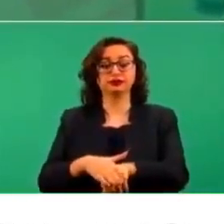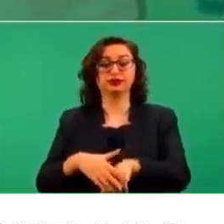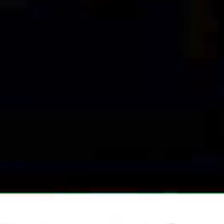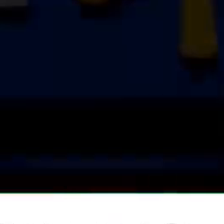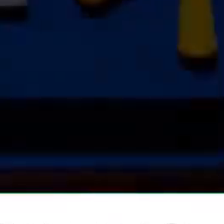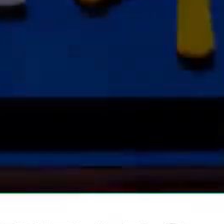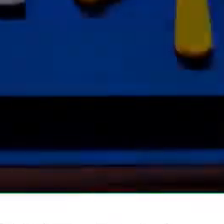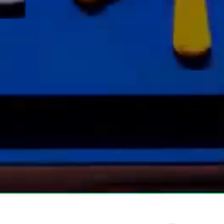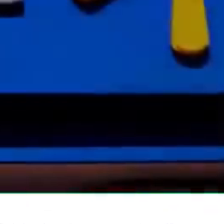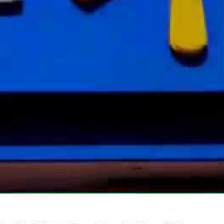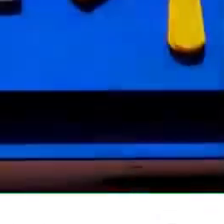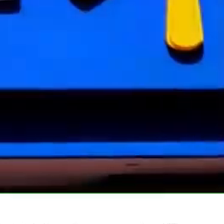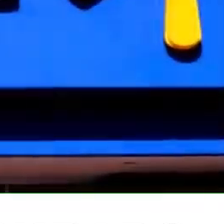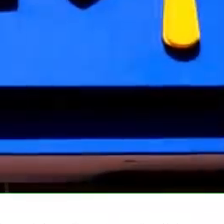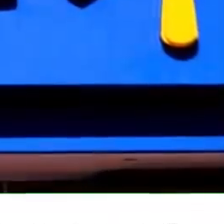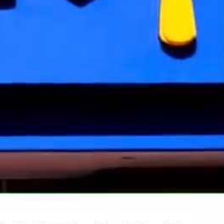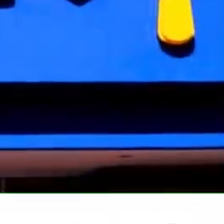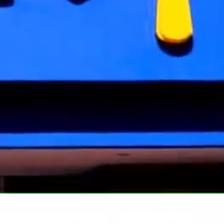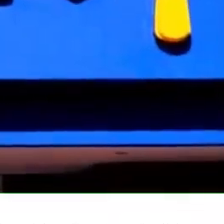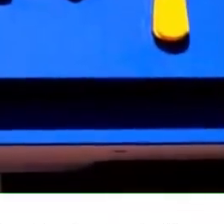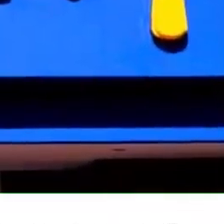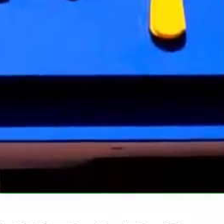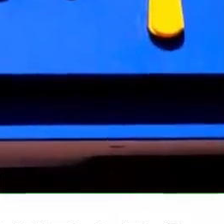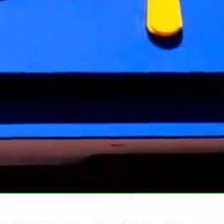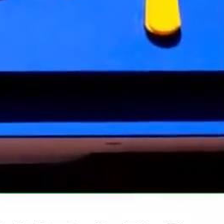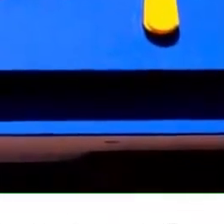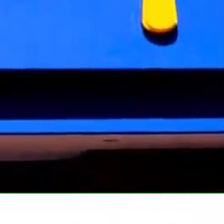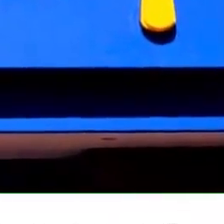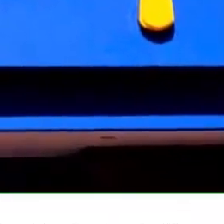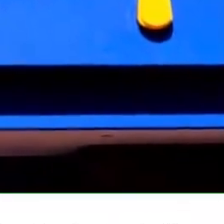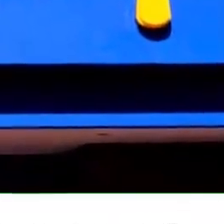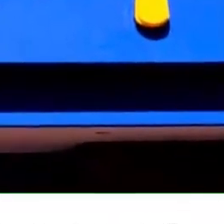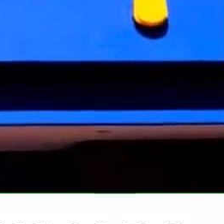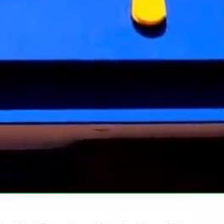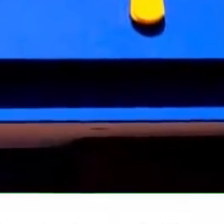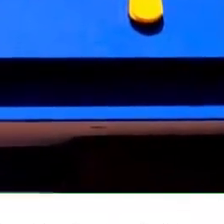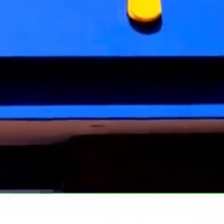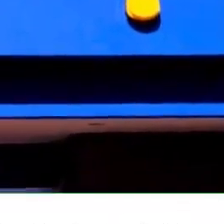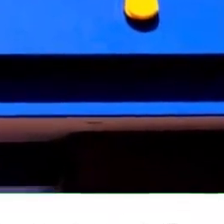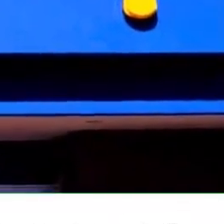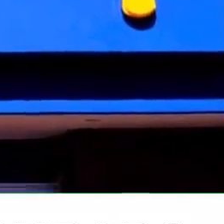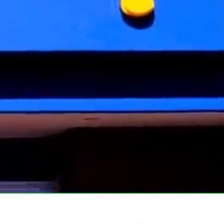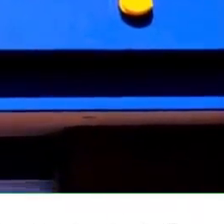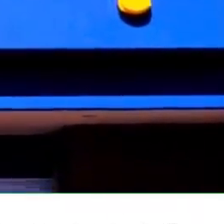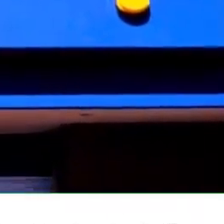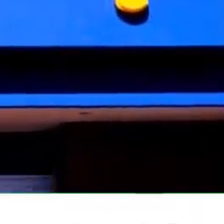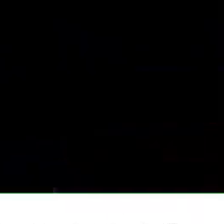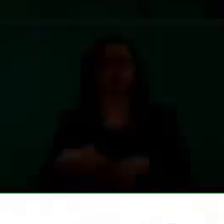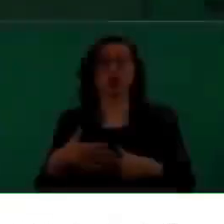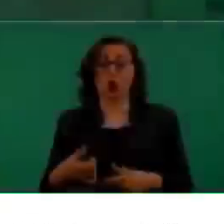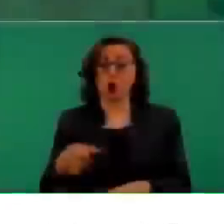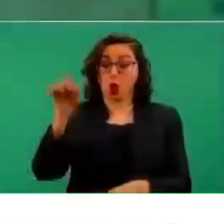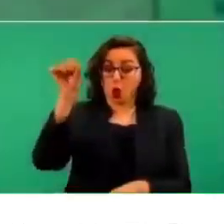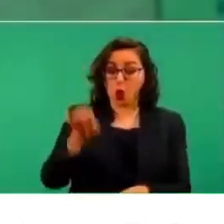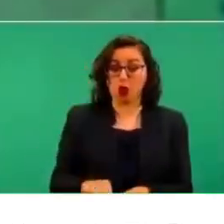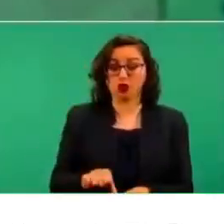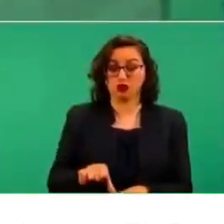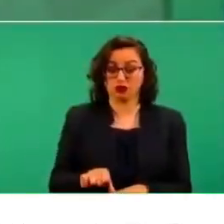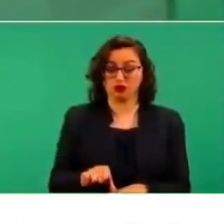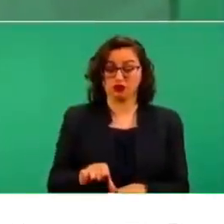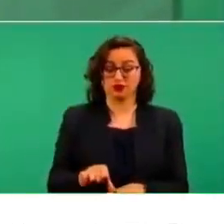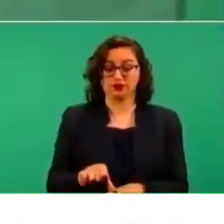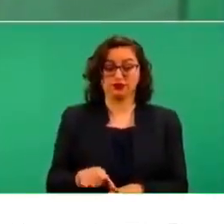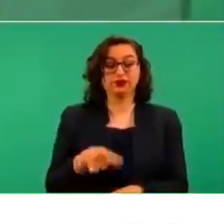de la nación más de 16 mil millones en impuestos y cómo se ofreció a pagar, con dádivas, con limosnas, al